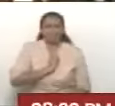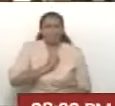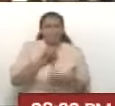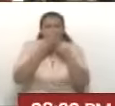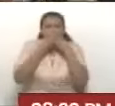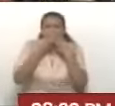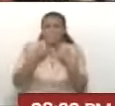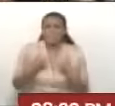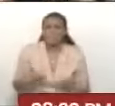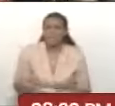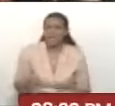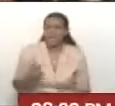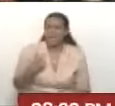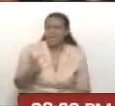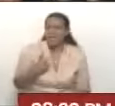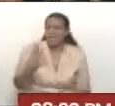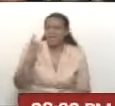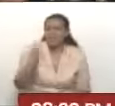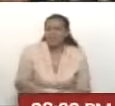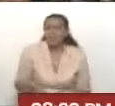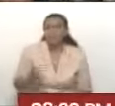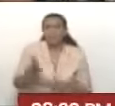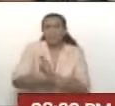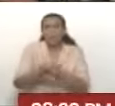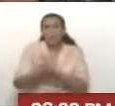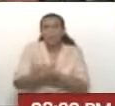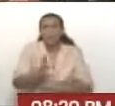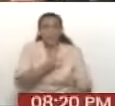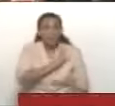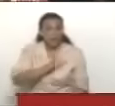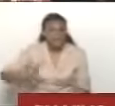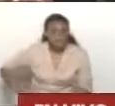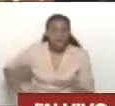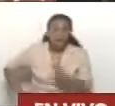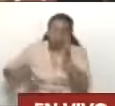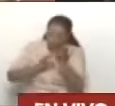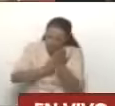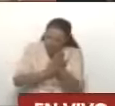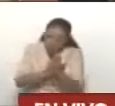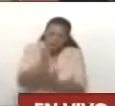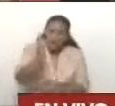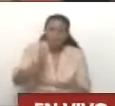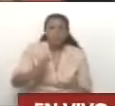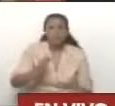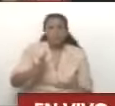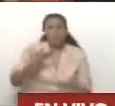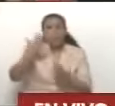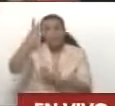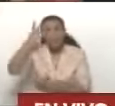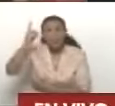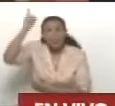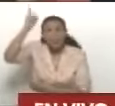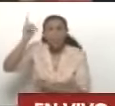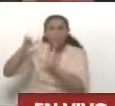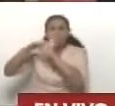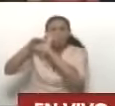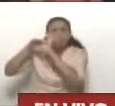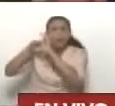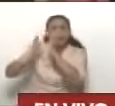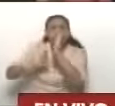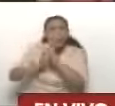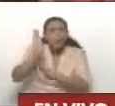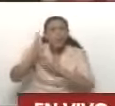bonita, usted que habla y hablamos, quienes somos cristianos, quienes somos creyentes de Dios, y quienes nos aferramos a él para